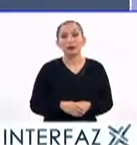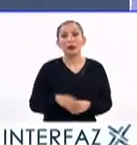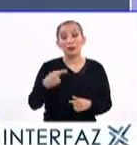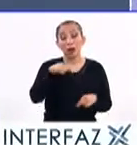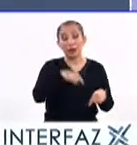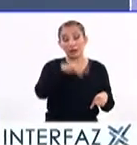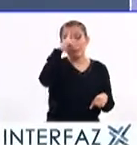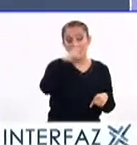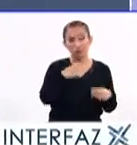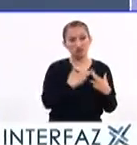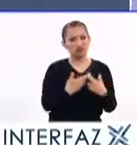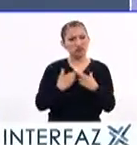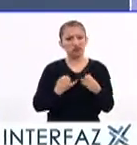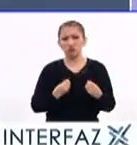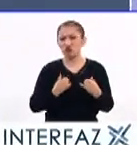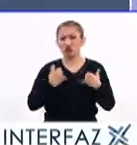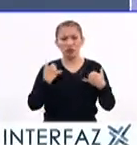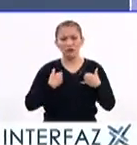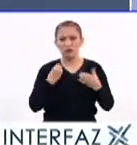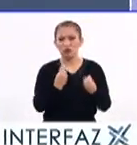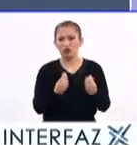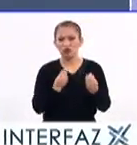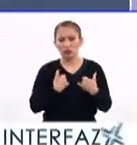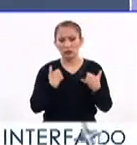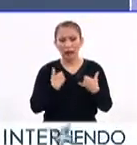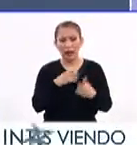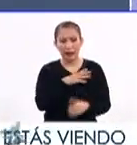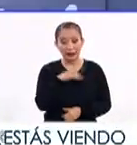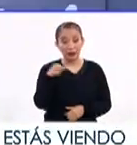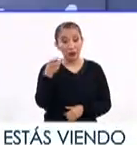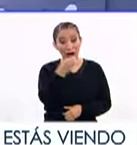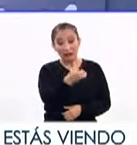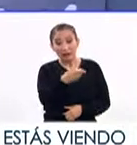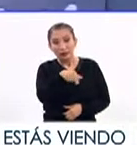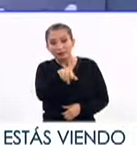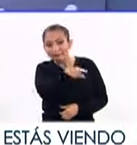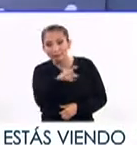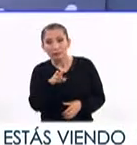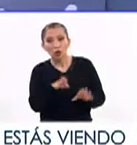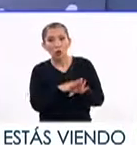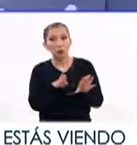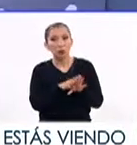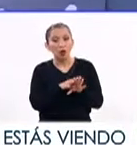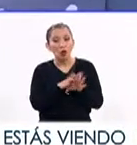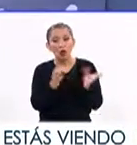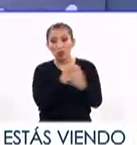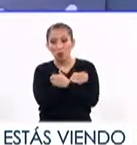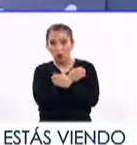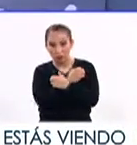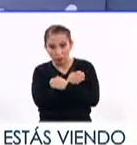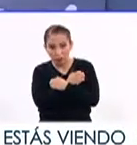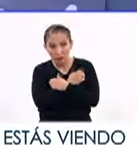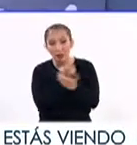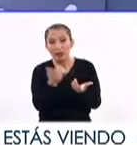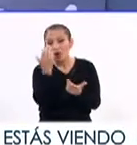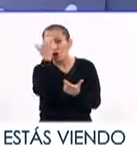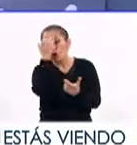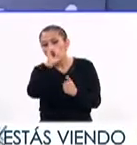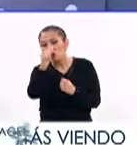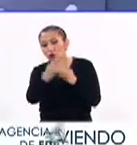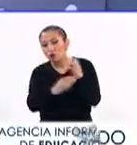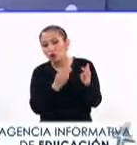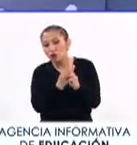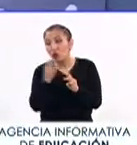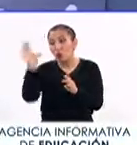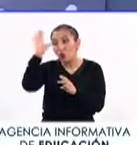Pero aquí en México hay muchos jóvenes, todavía muchos jóvenes, y para ellos como educación y conocer otro